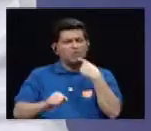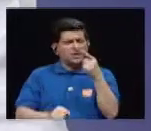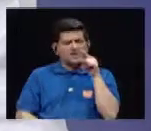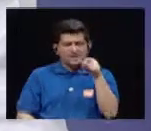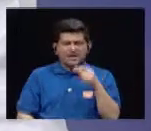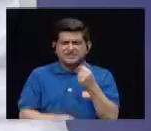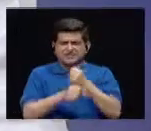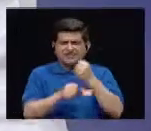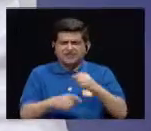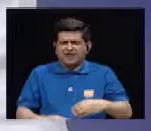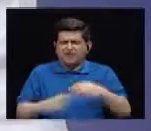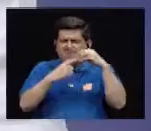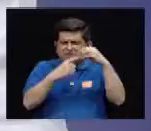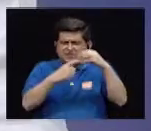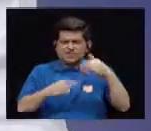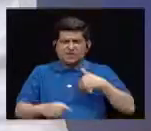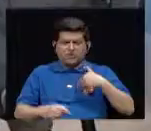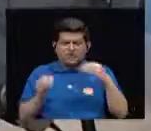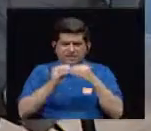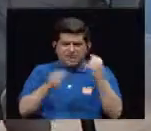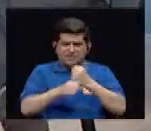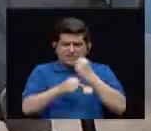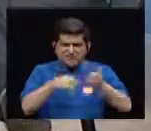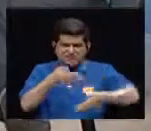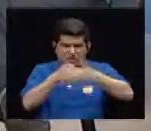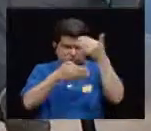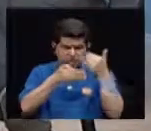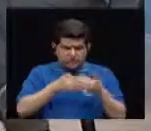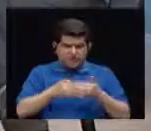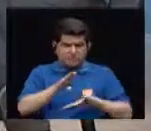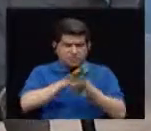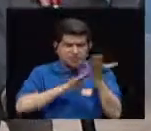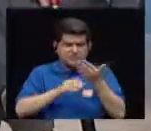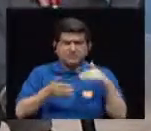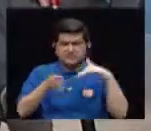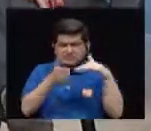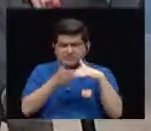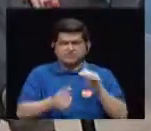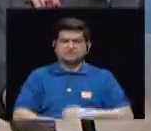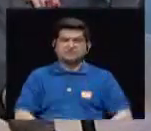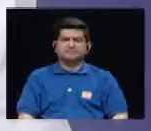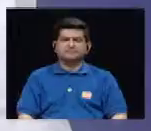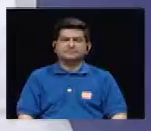¿podríamos decir que esta es tu ópera prima o tenías más trabajos anteriores antes de irte a estudiar allá?